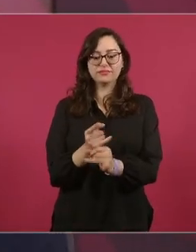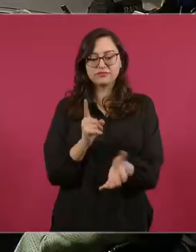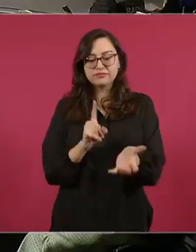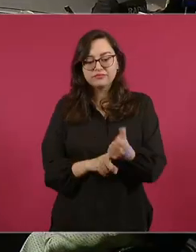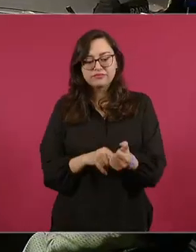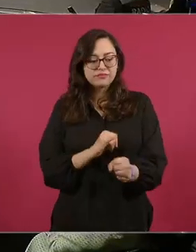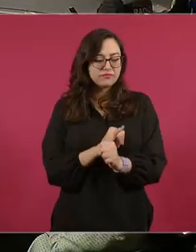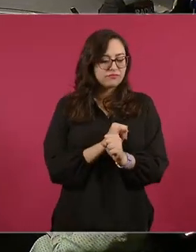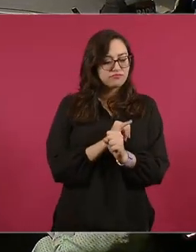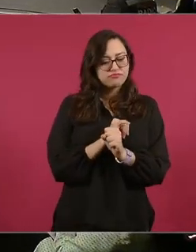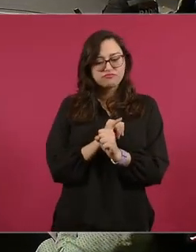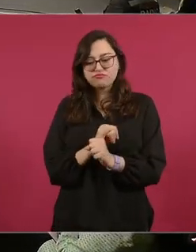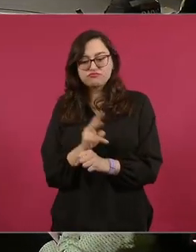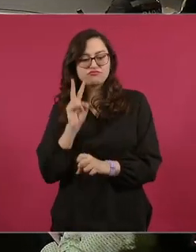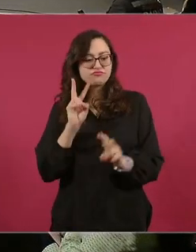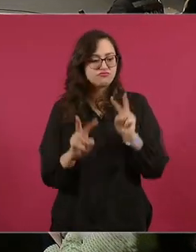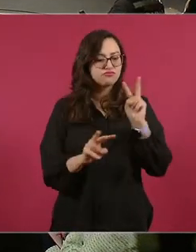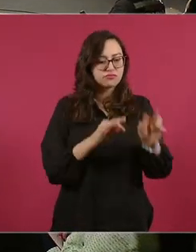tiene